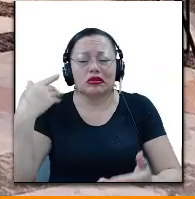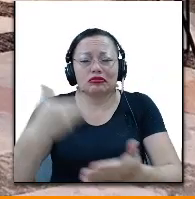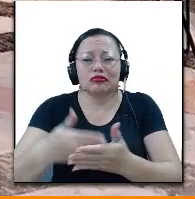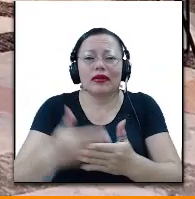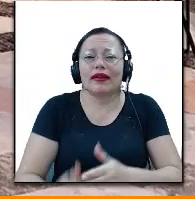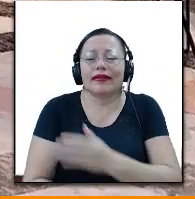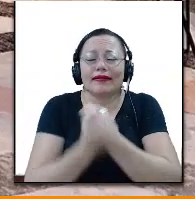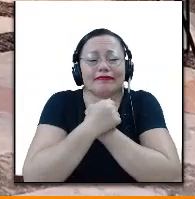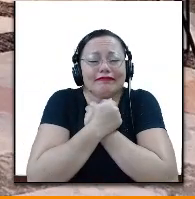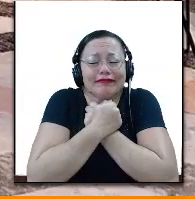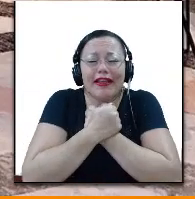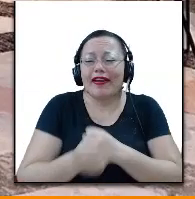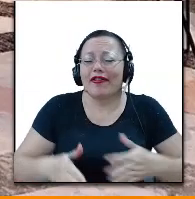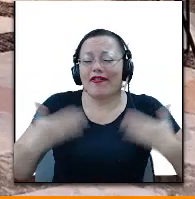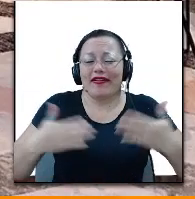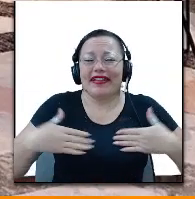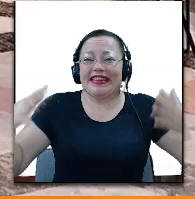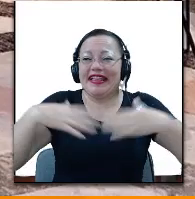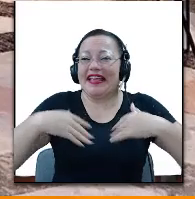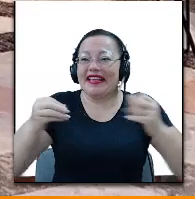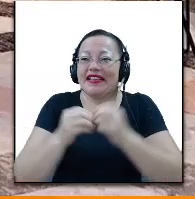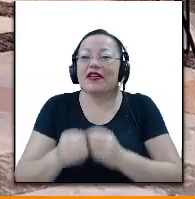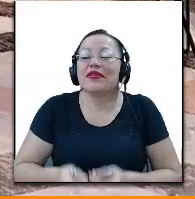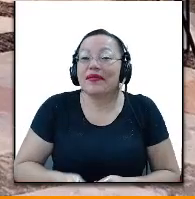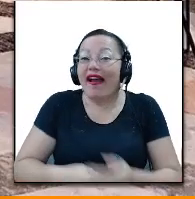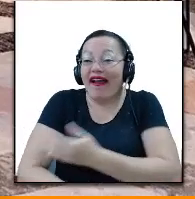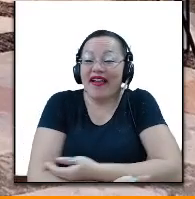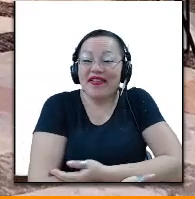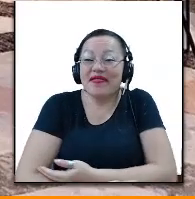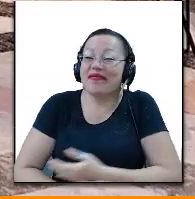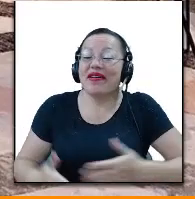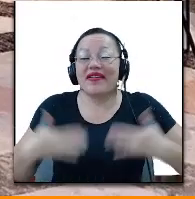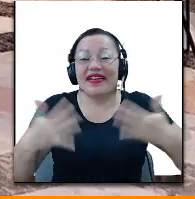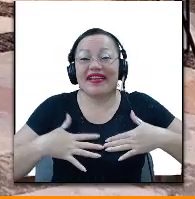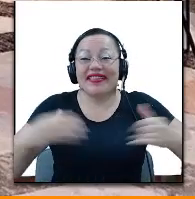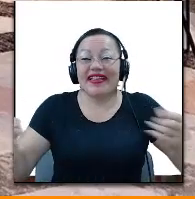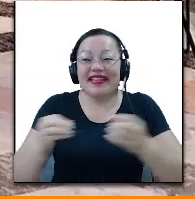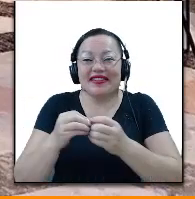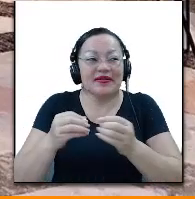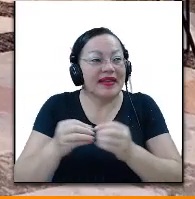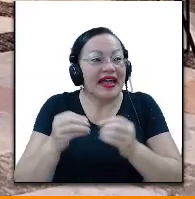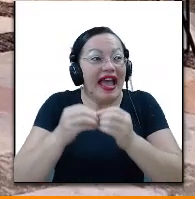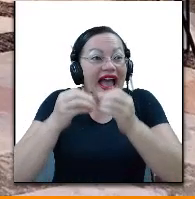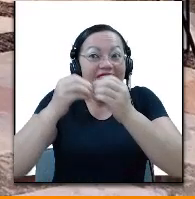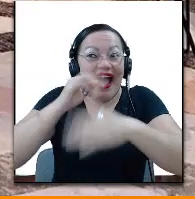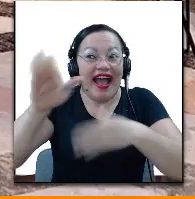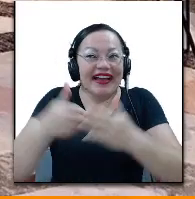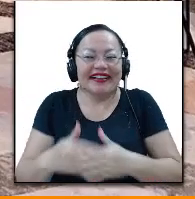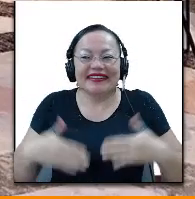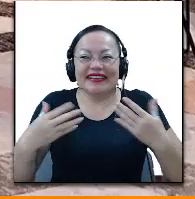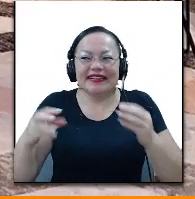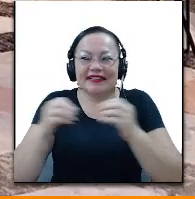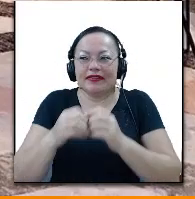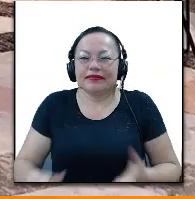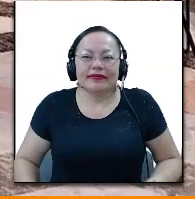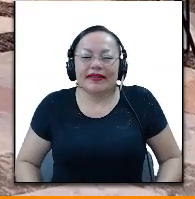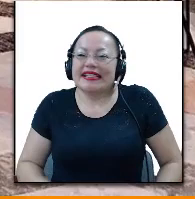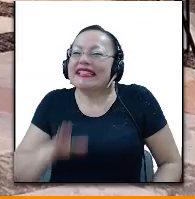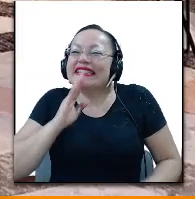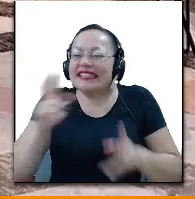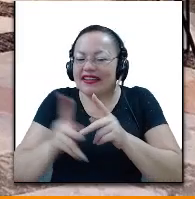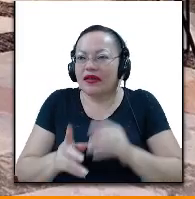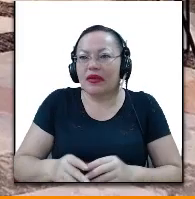que ansían esperar a su bebé, así que no hay felicidad que personas